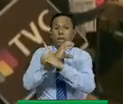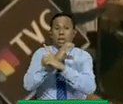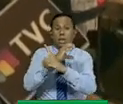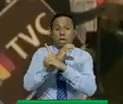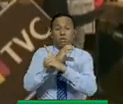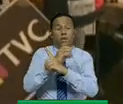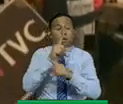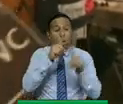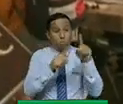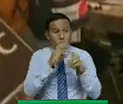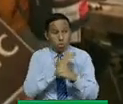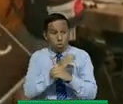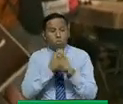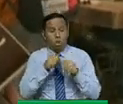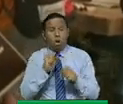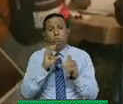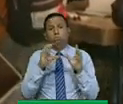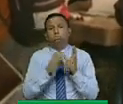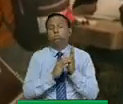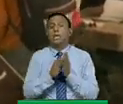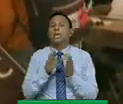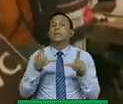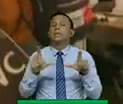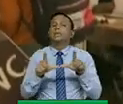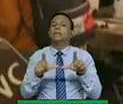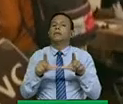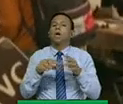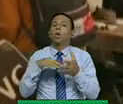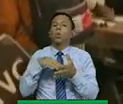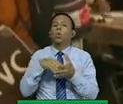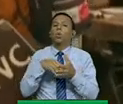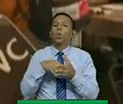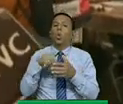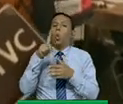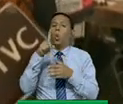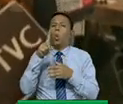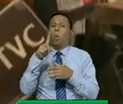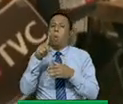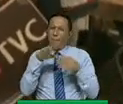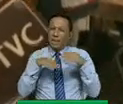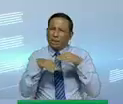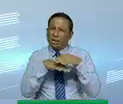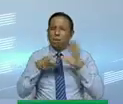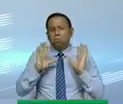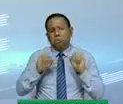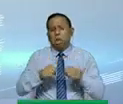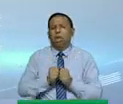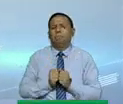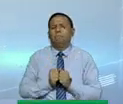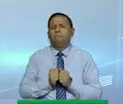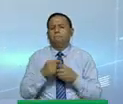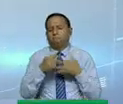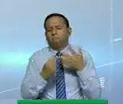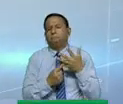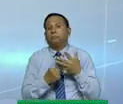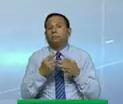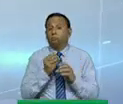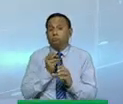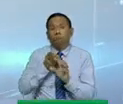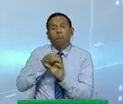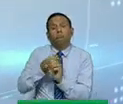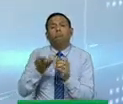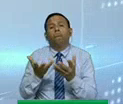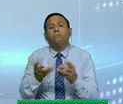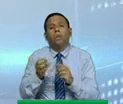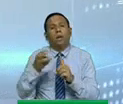y el certificado de estudios a nivel primario como requisito mínimo. La postulación también la pueden hacer a través de la página